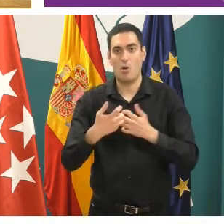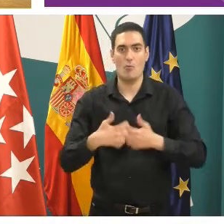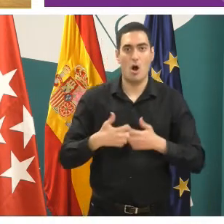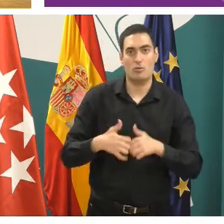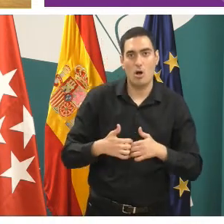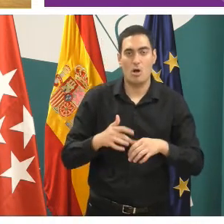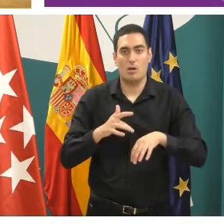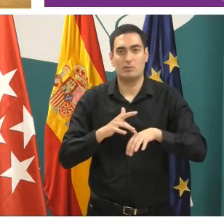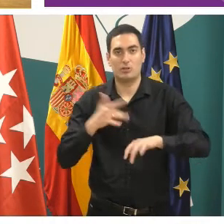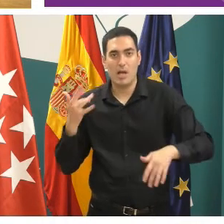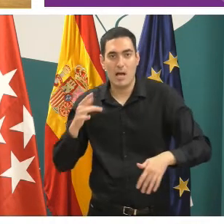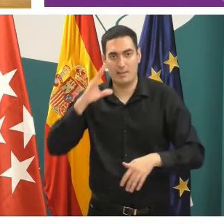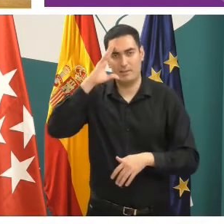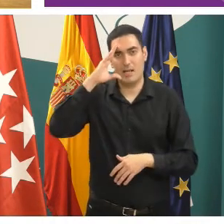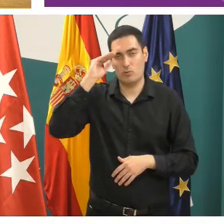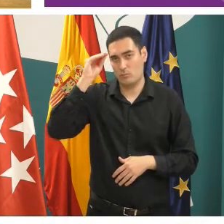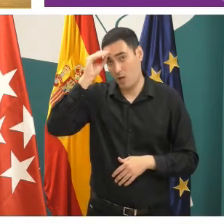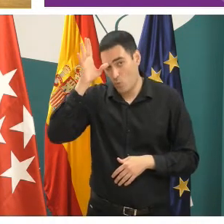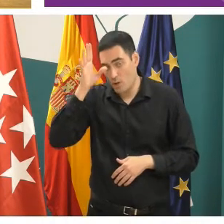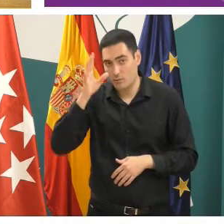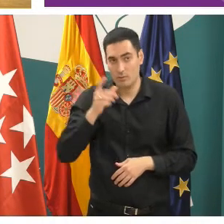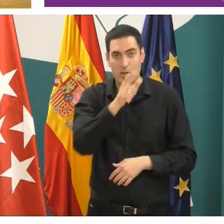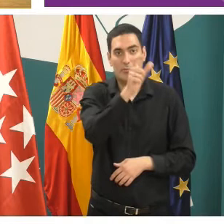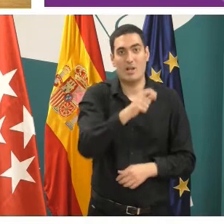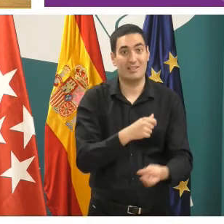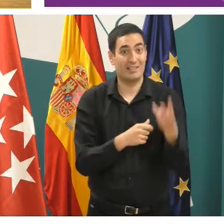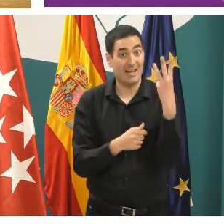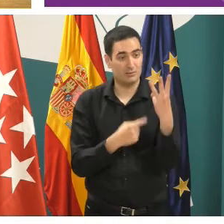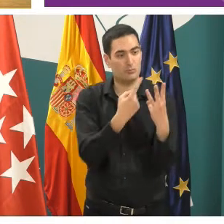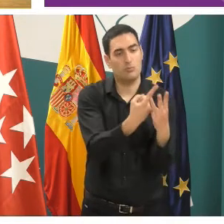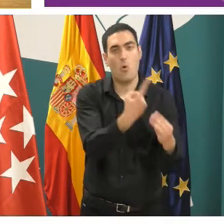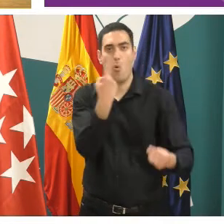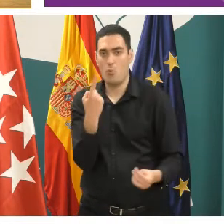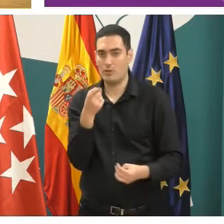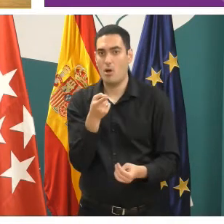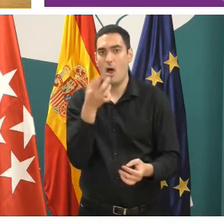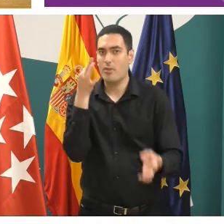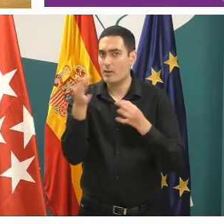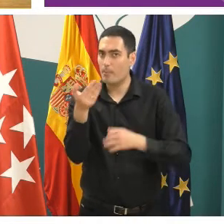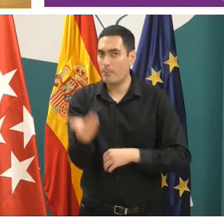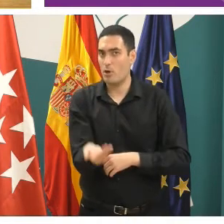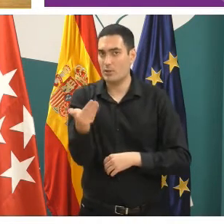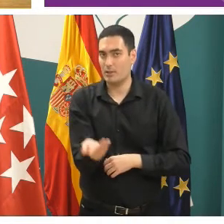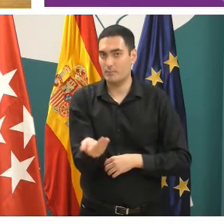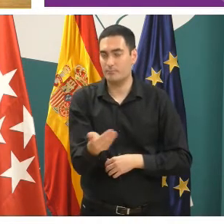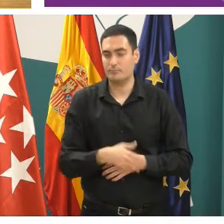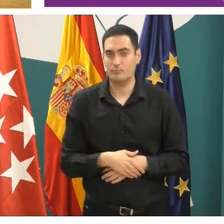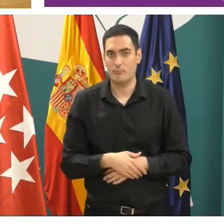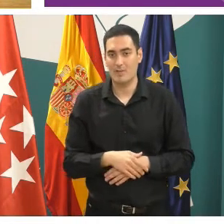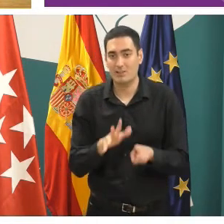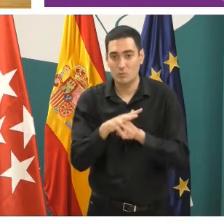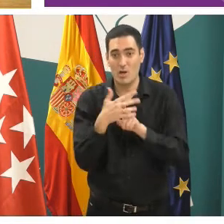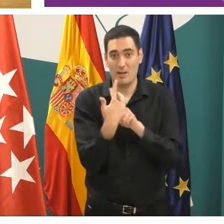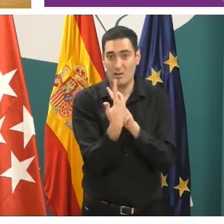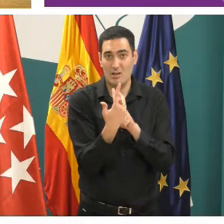motor, sensorial o intelectual en 1 de cada 3 personas. Son datos que creo que son importantes. y en casi la mitad de los casos